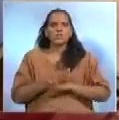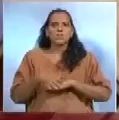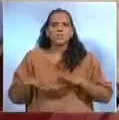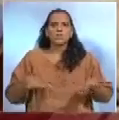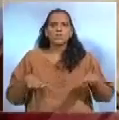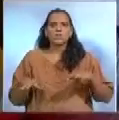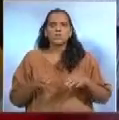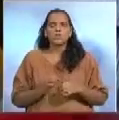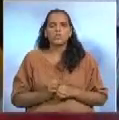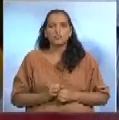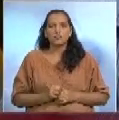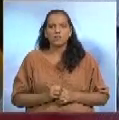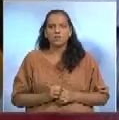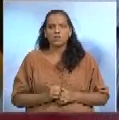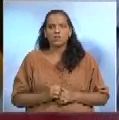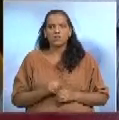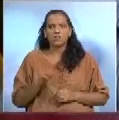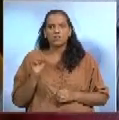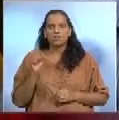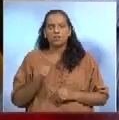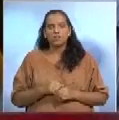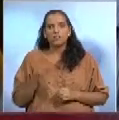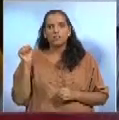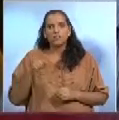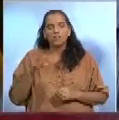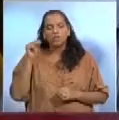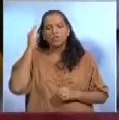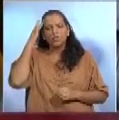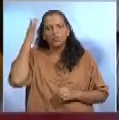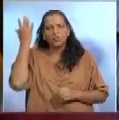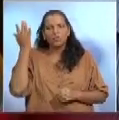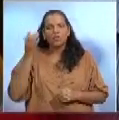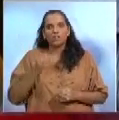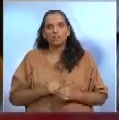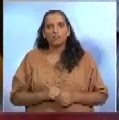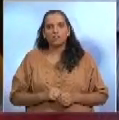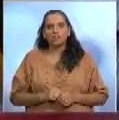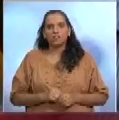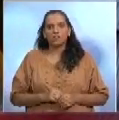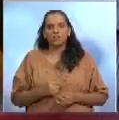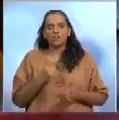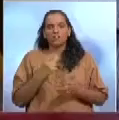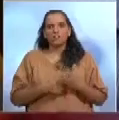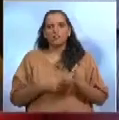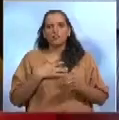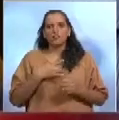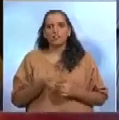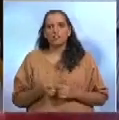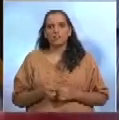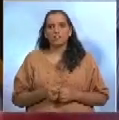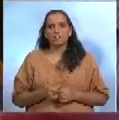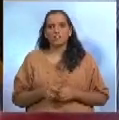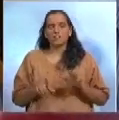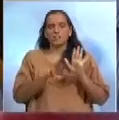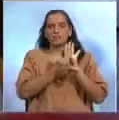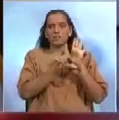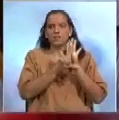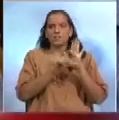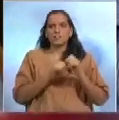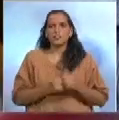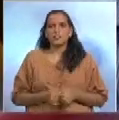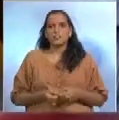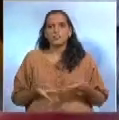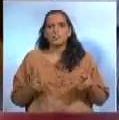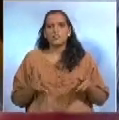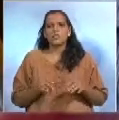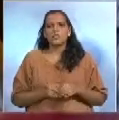por el terremoto. Posiblemente no comprendemos la magnitud de lo que es estar en la ley y